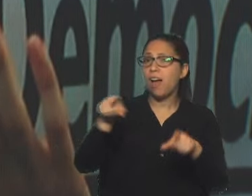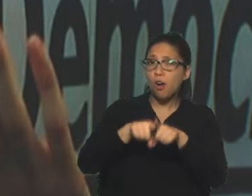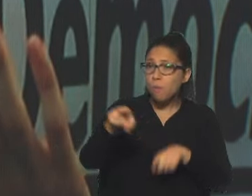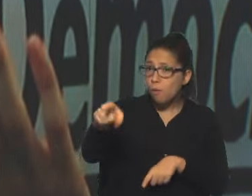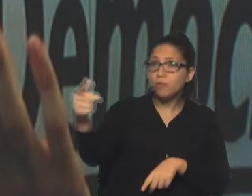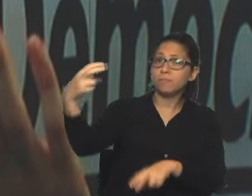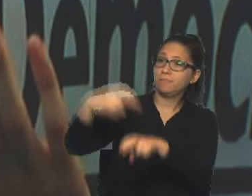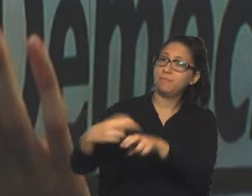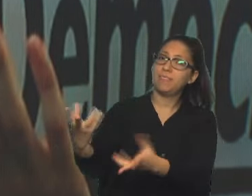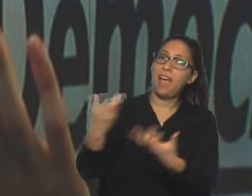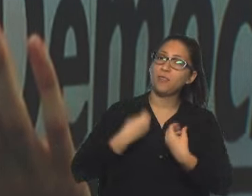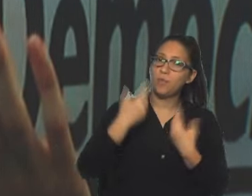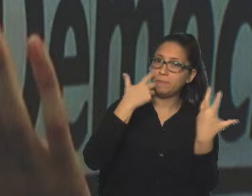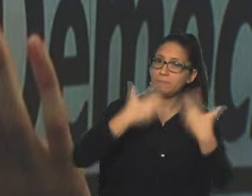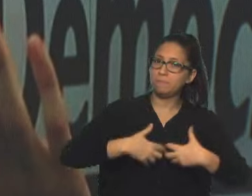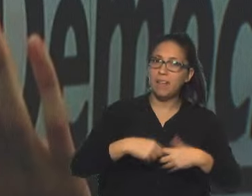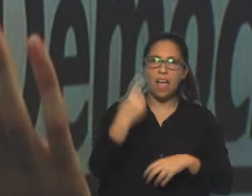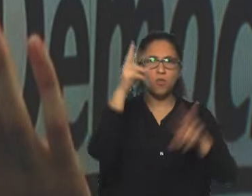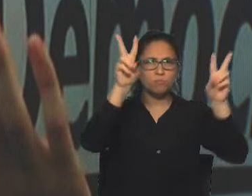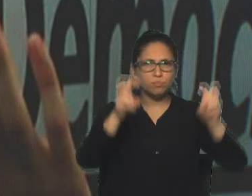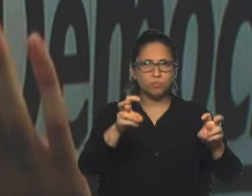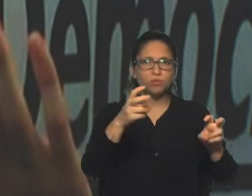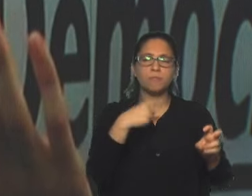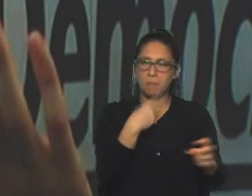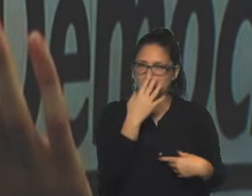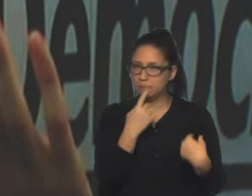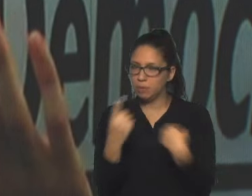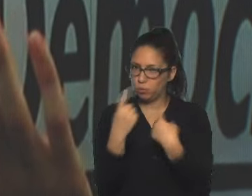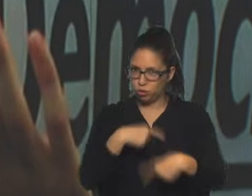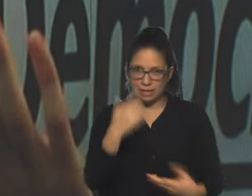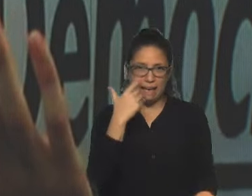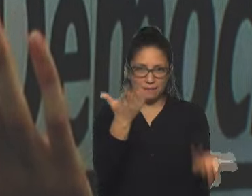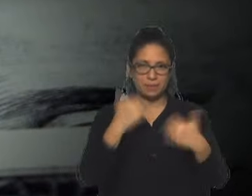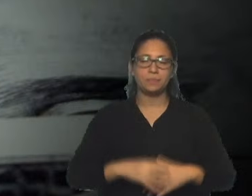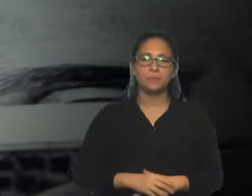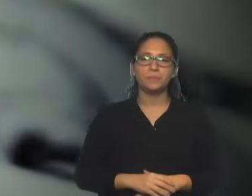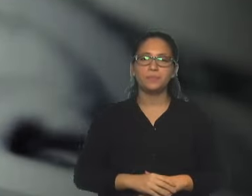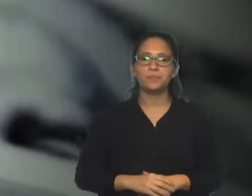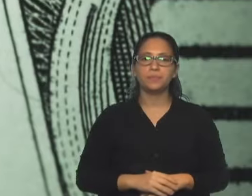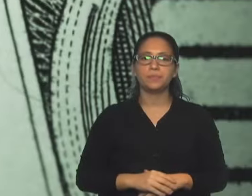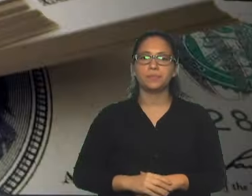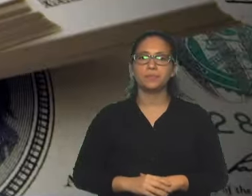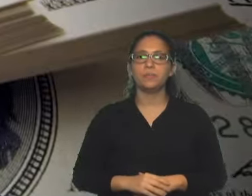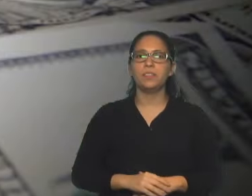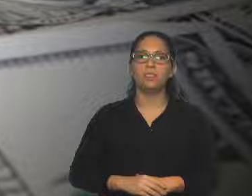Hay un disparador y junto con el disparador, después, si me permitís, algunas preguntas. Con mucho gusto. Vamos.